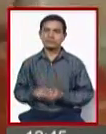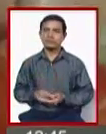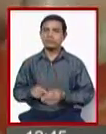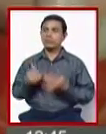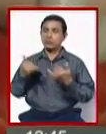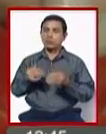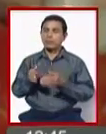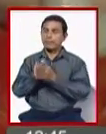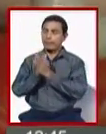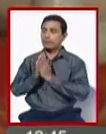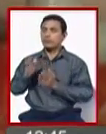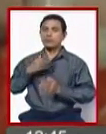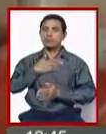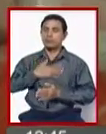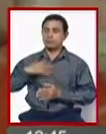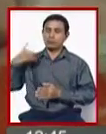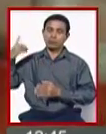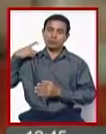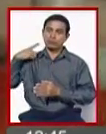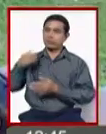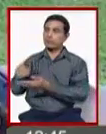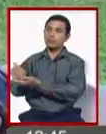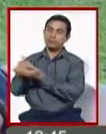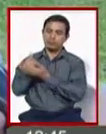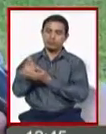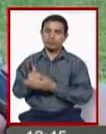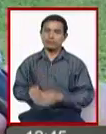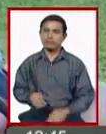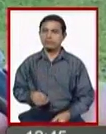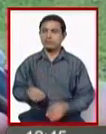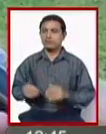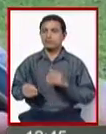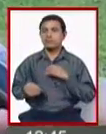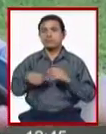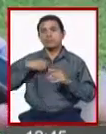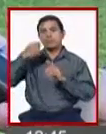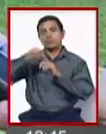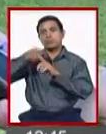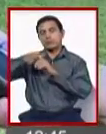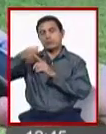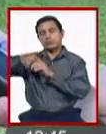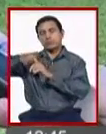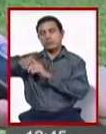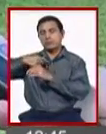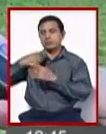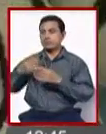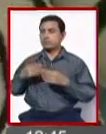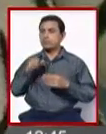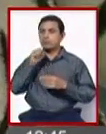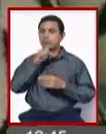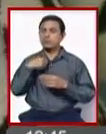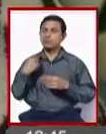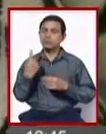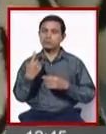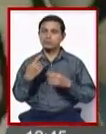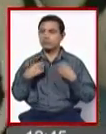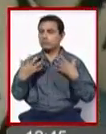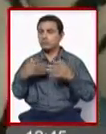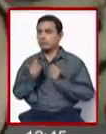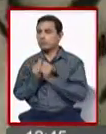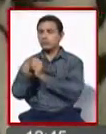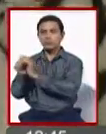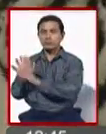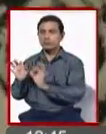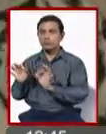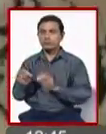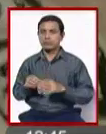ahora? Yo pido que la señora por lo menos me ayude con algo, porque yo vivo en alquiler, soy madre soltera. No tengo a quien dejar a mi